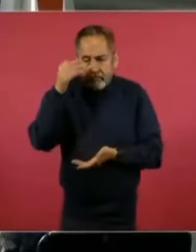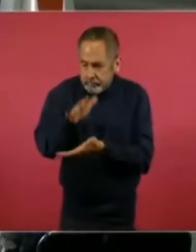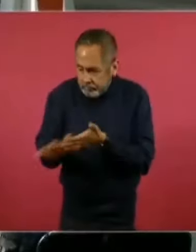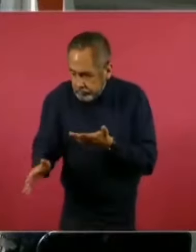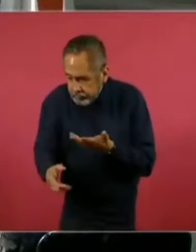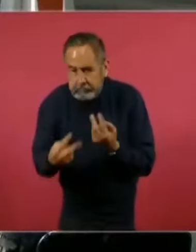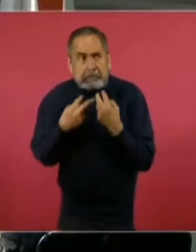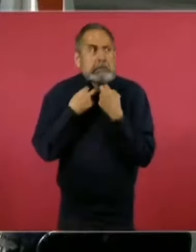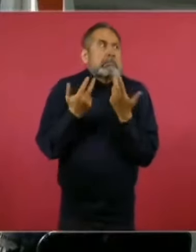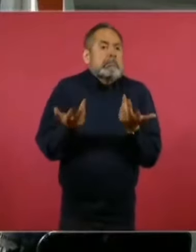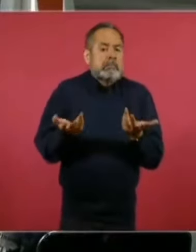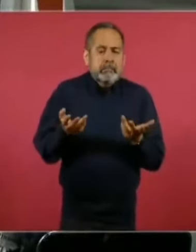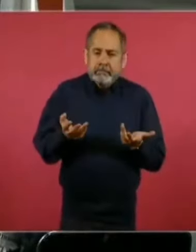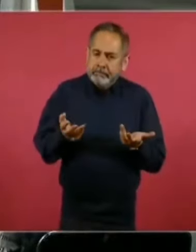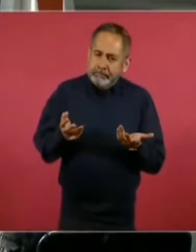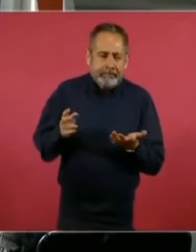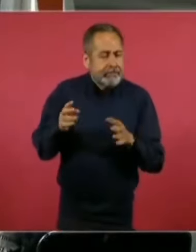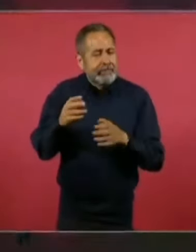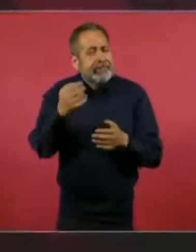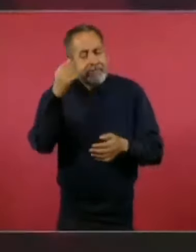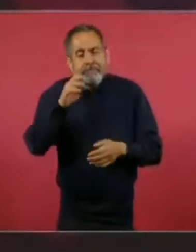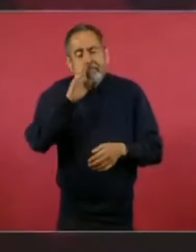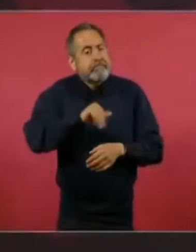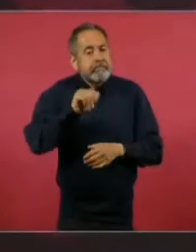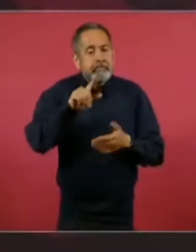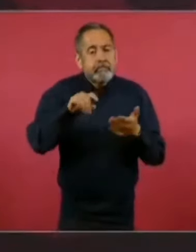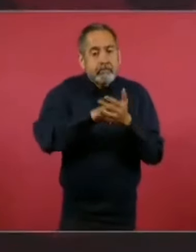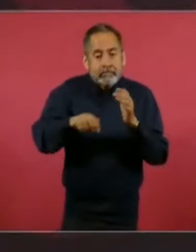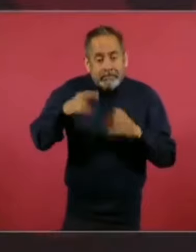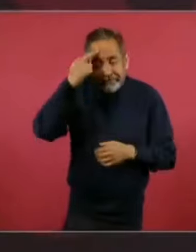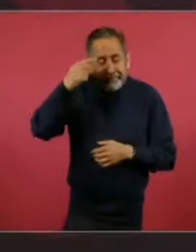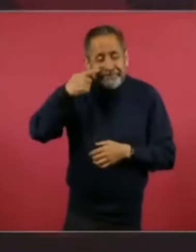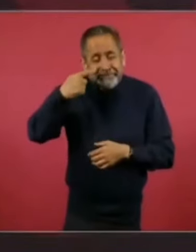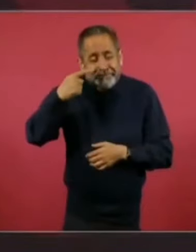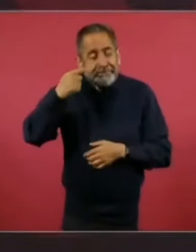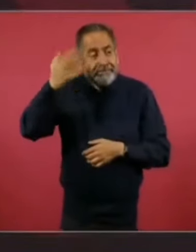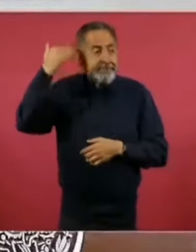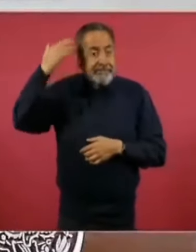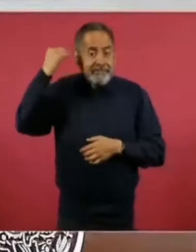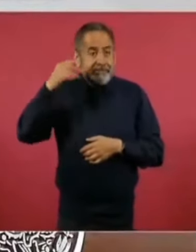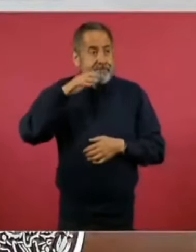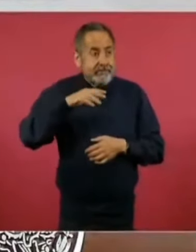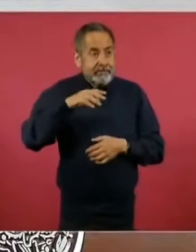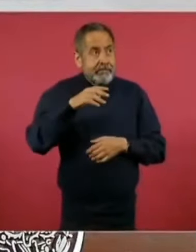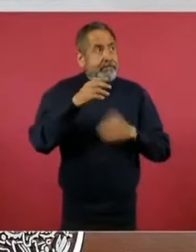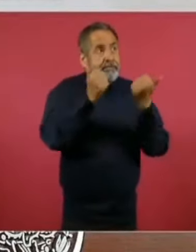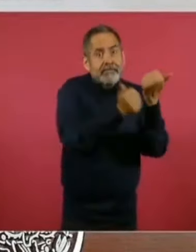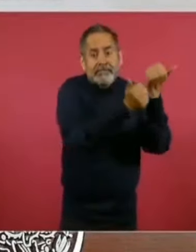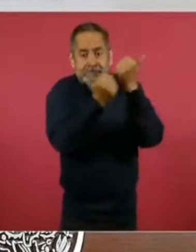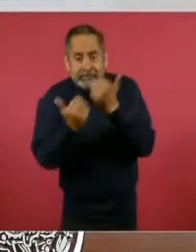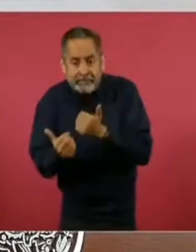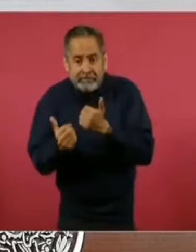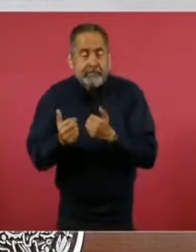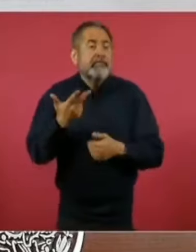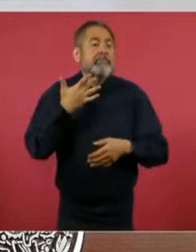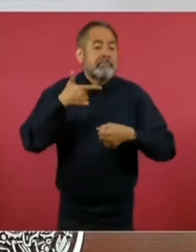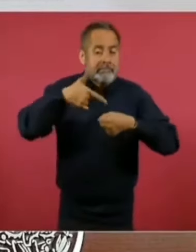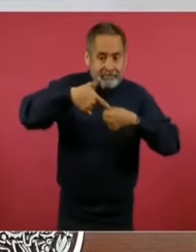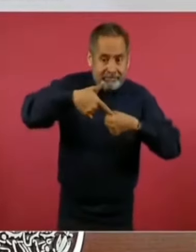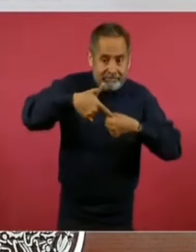llegó a importar hasta el 80% de las gasolinas que consumimos.